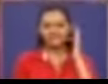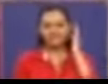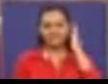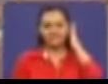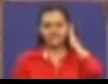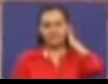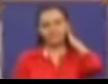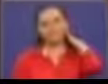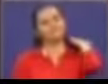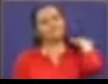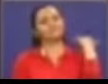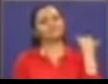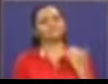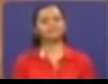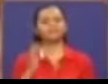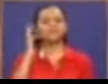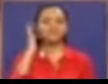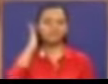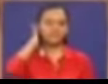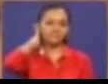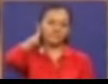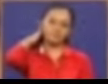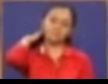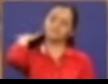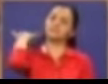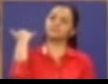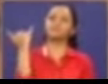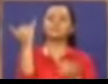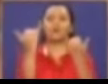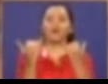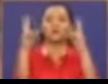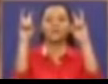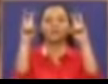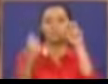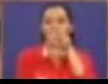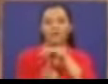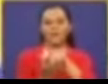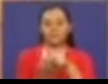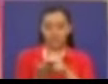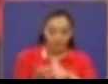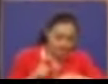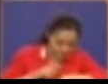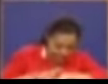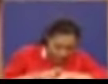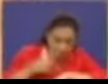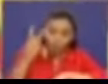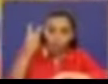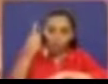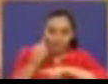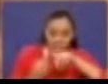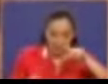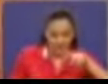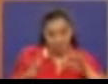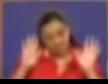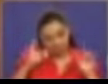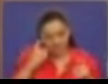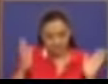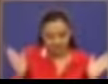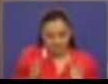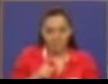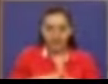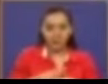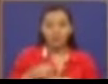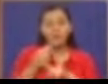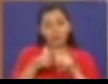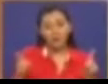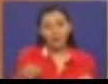Bueno, entramos a puntos extras, son las 2:30, ojalá acabemos a tiempo, como siempre. Que nos